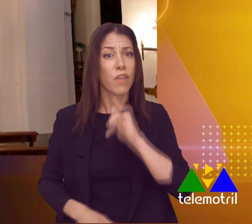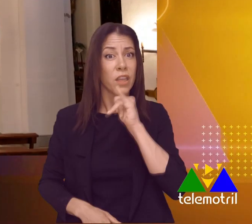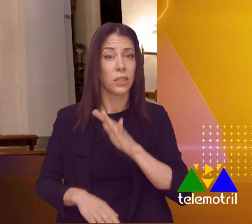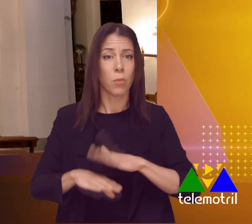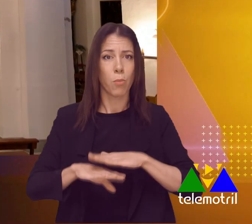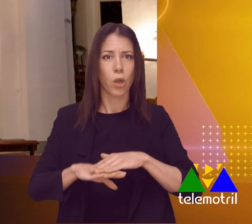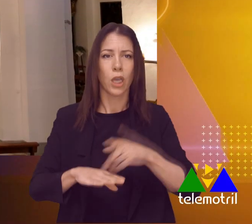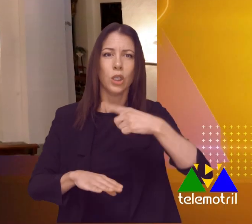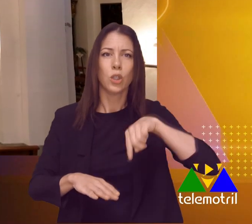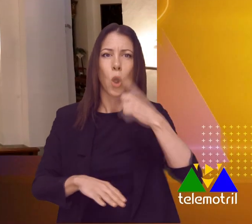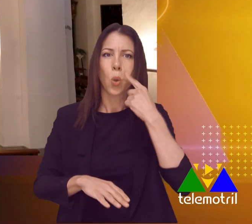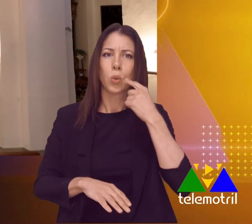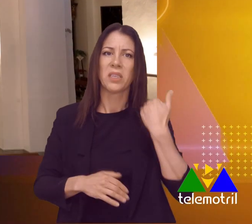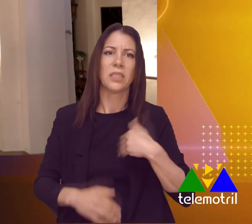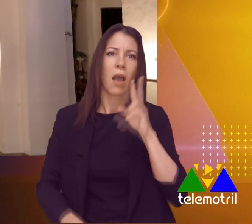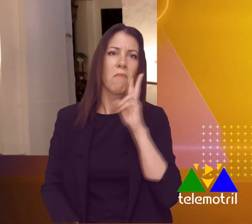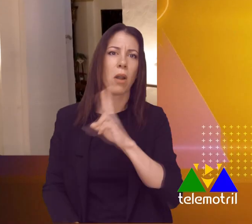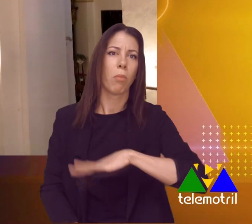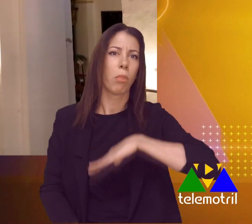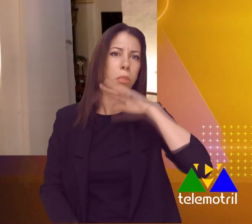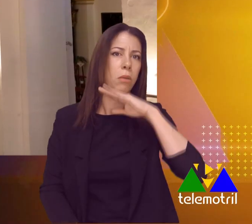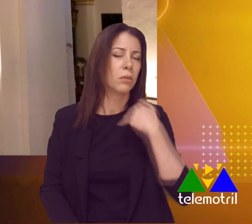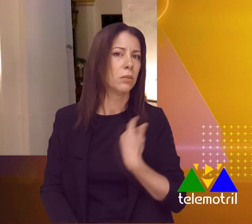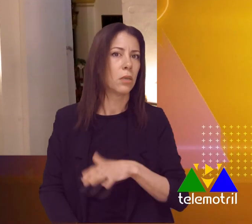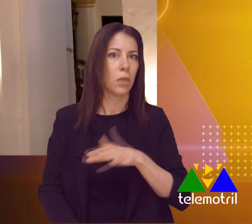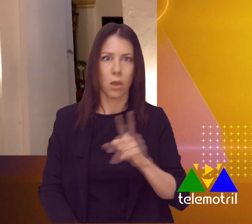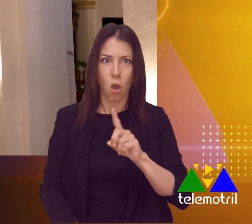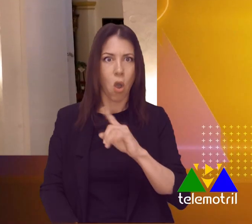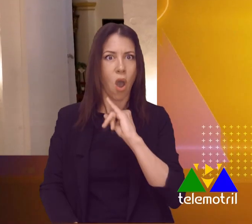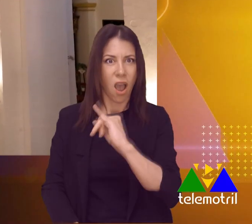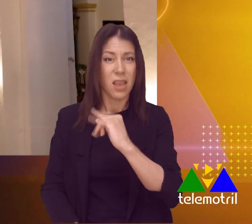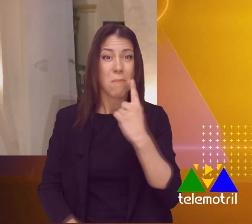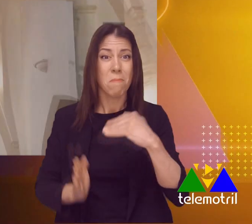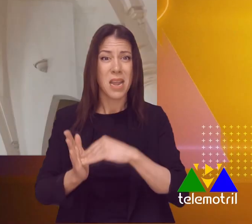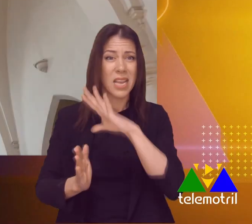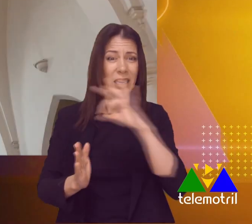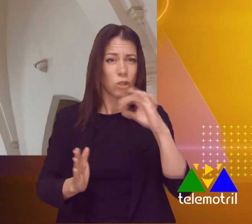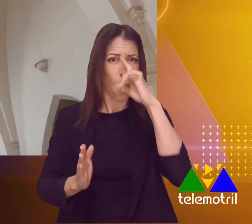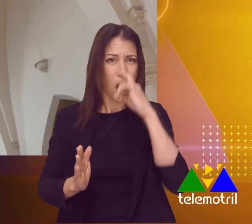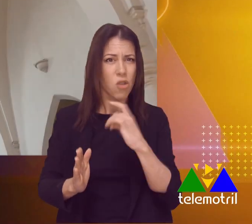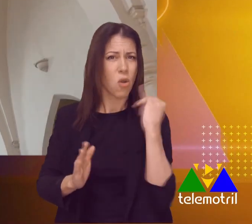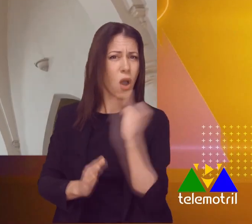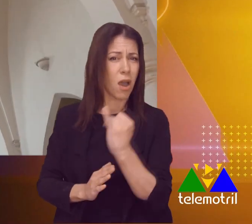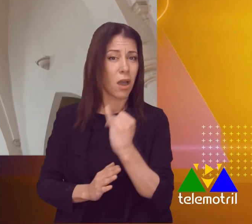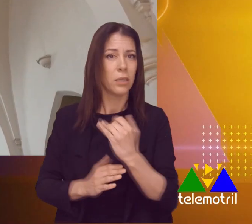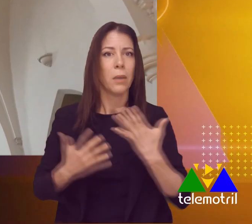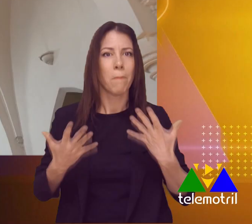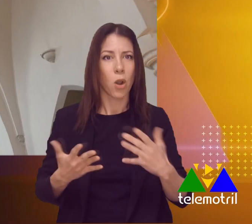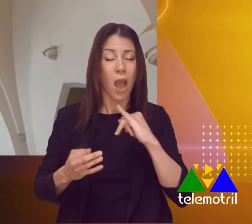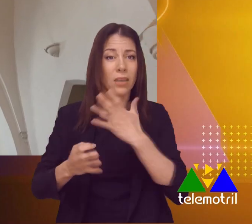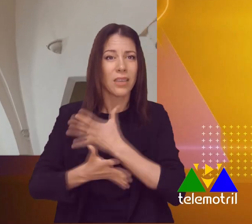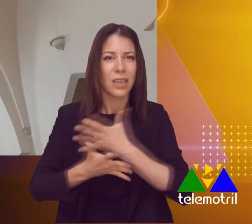quizás estamos muy acostumbrados a verlo. Está presente desde hace 500 años, por lo tanto, pero tiene un